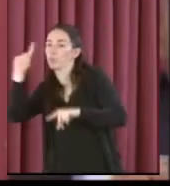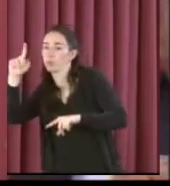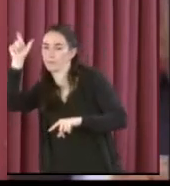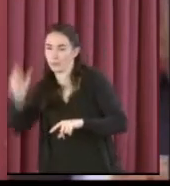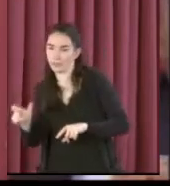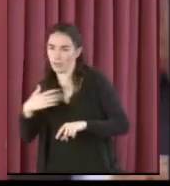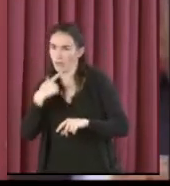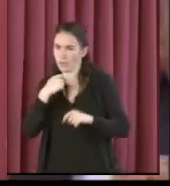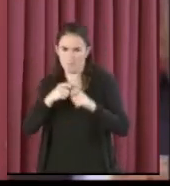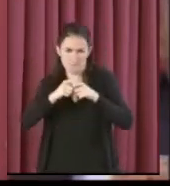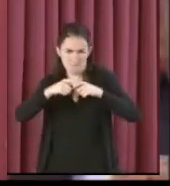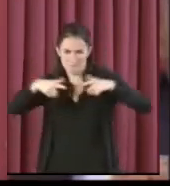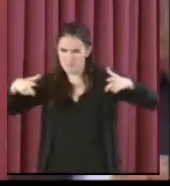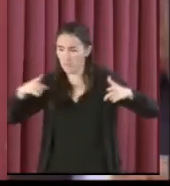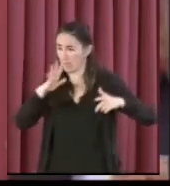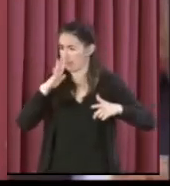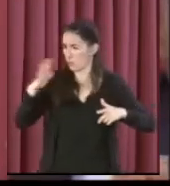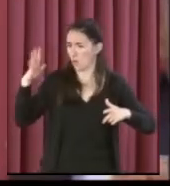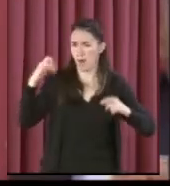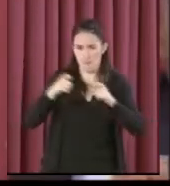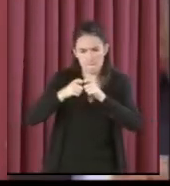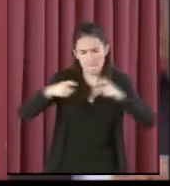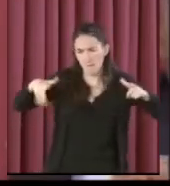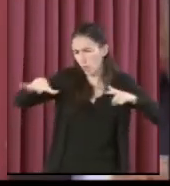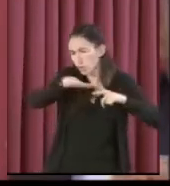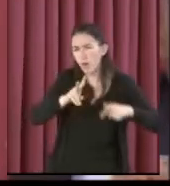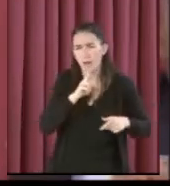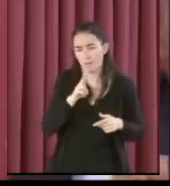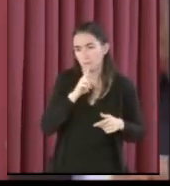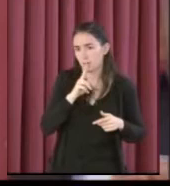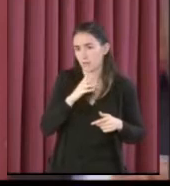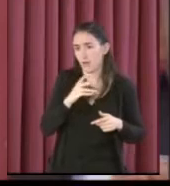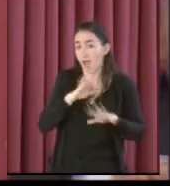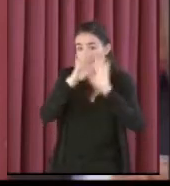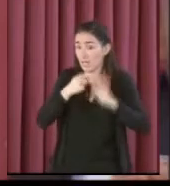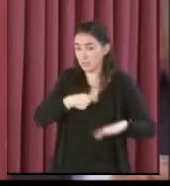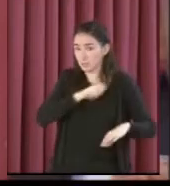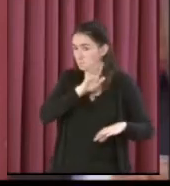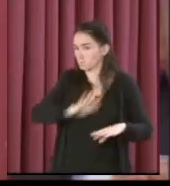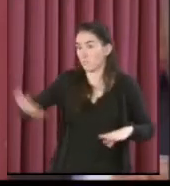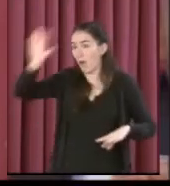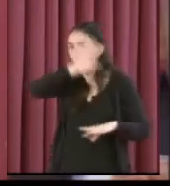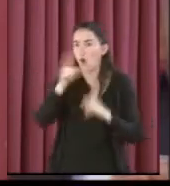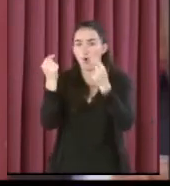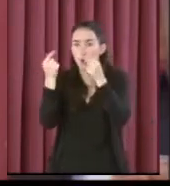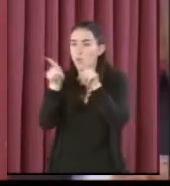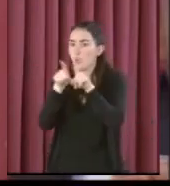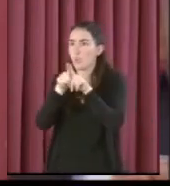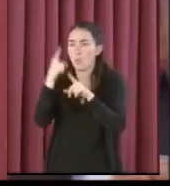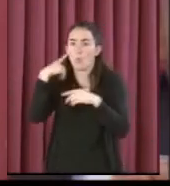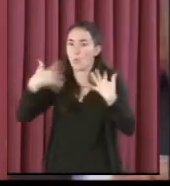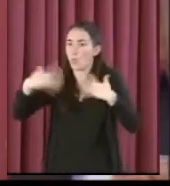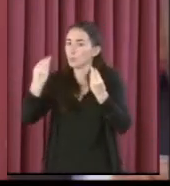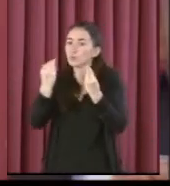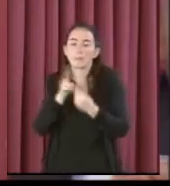incremento de los últimos lustros que hace que seamos una ciudad de referencia a nivel de España. Si hablamos de nuevos